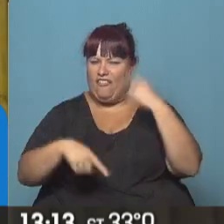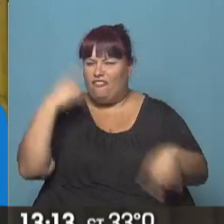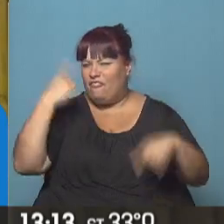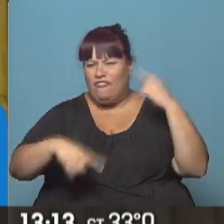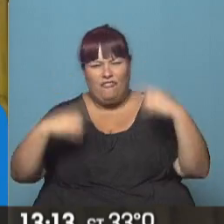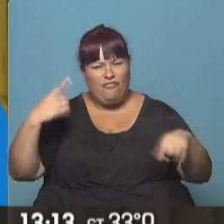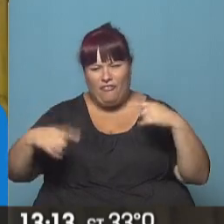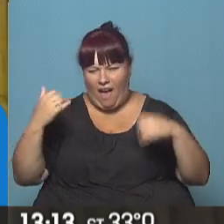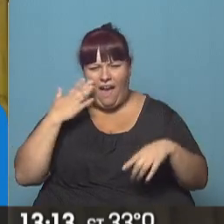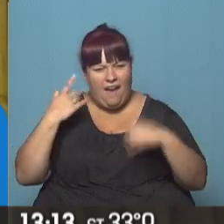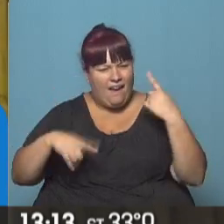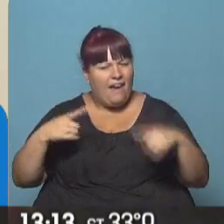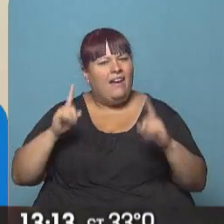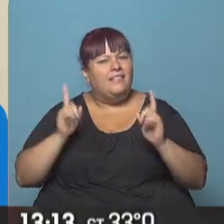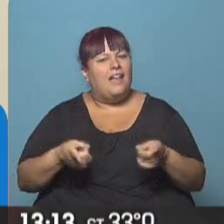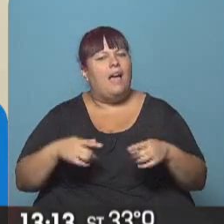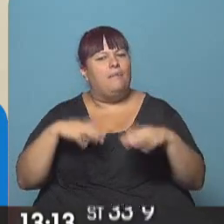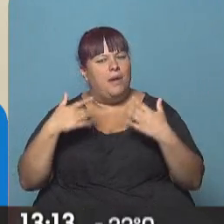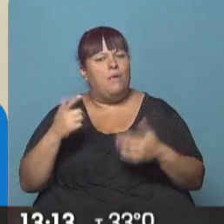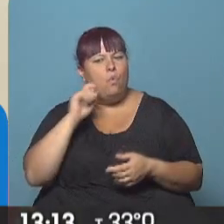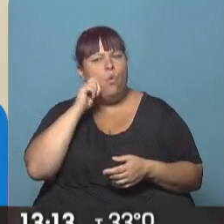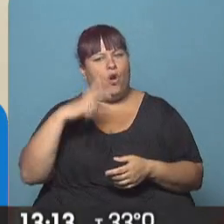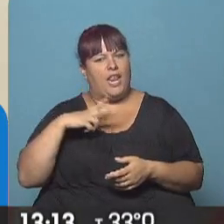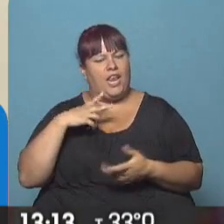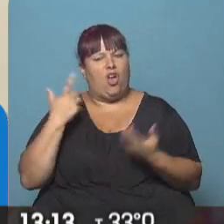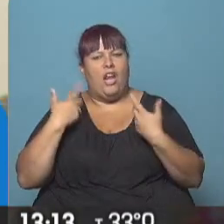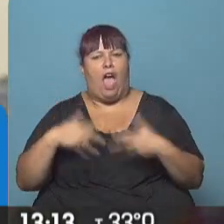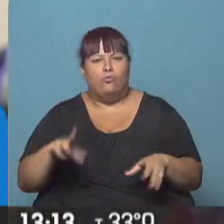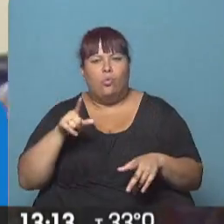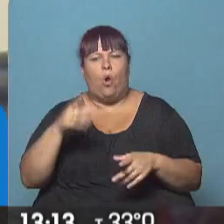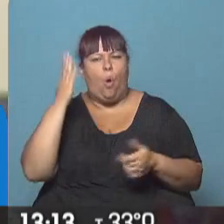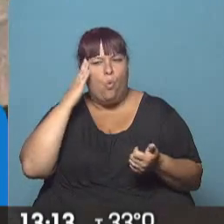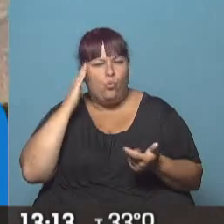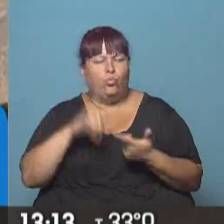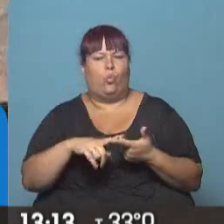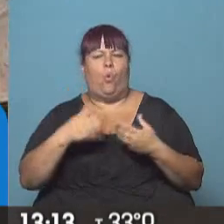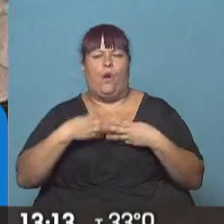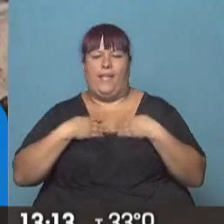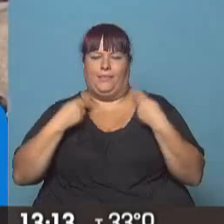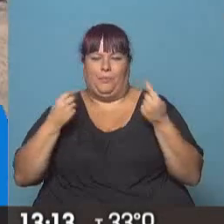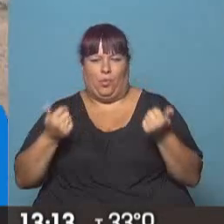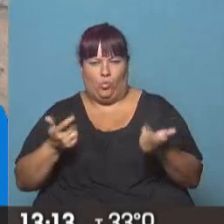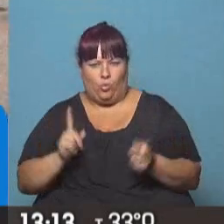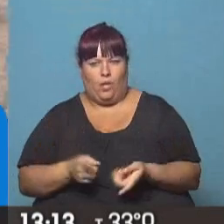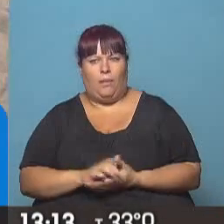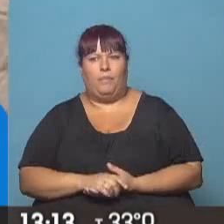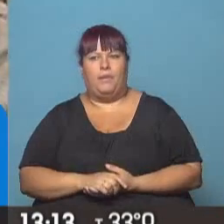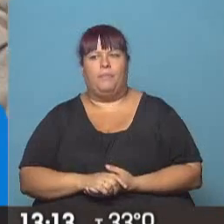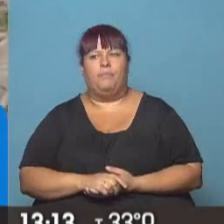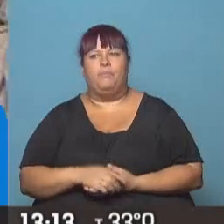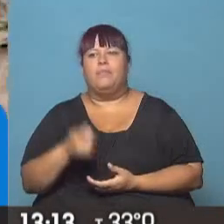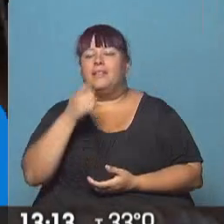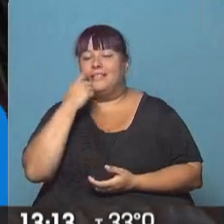variedad infinita y de una enorme riqueza biológica, cultural y espiritual. Quienes